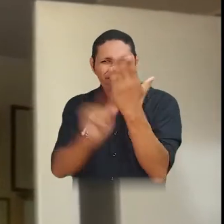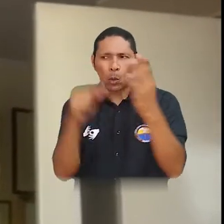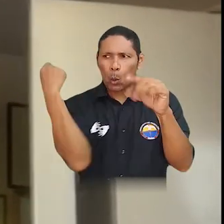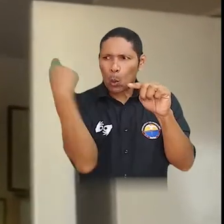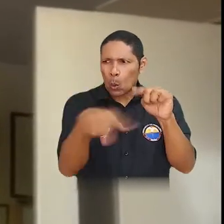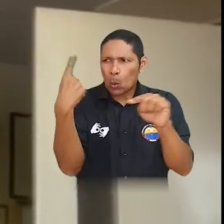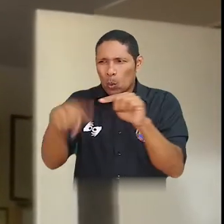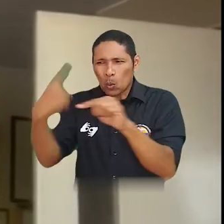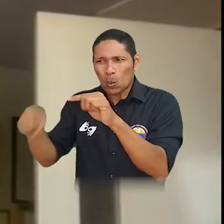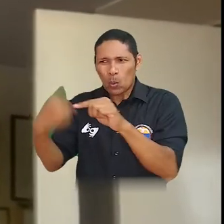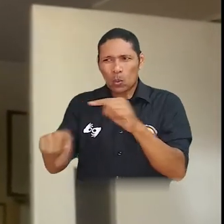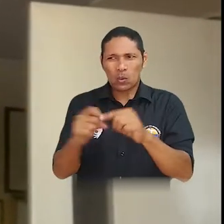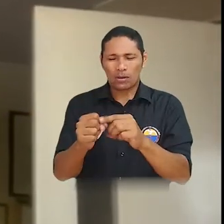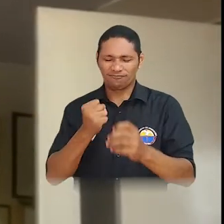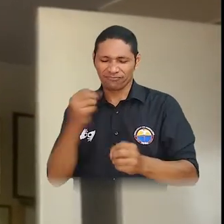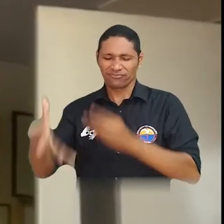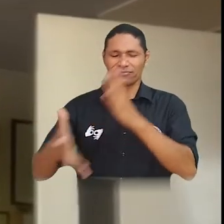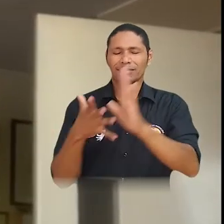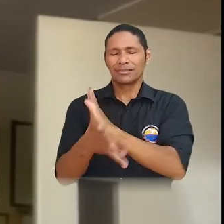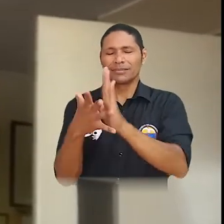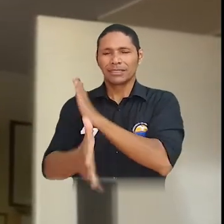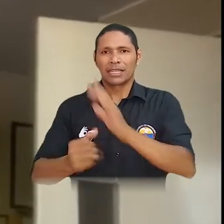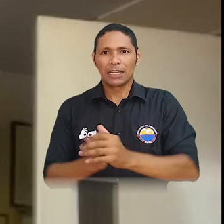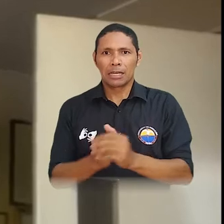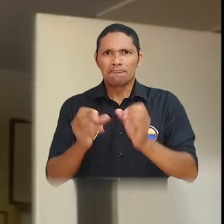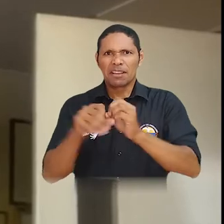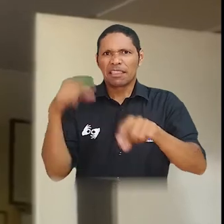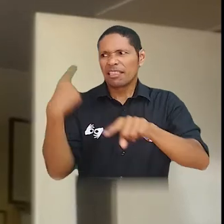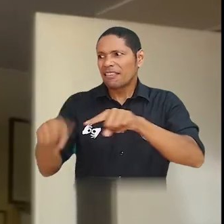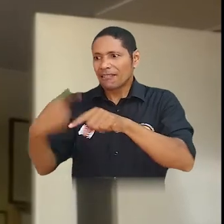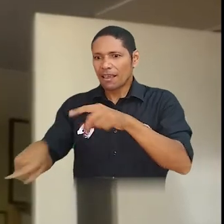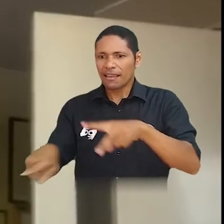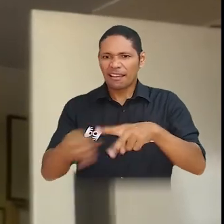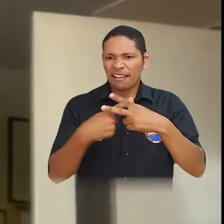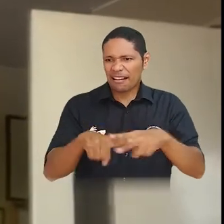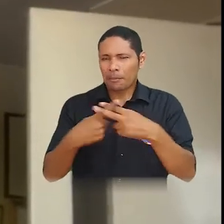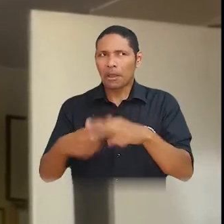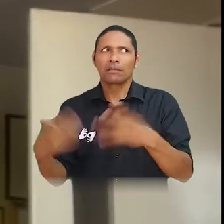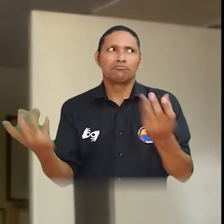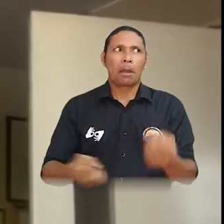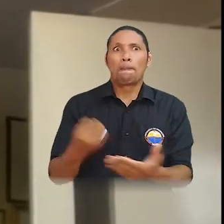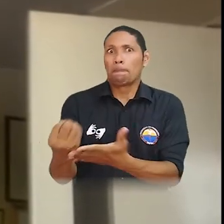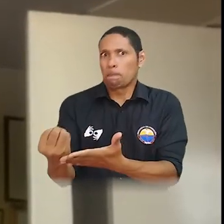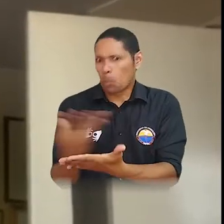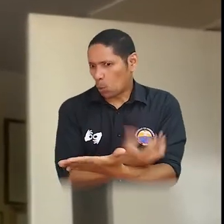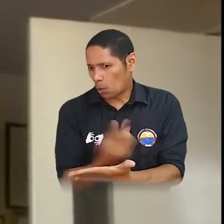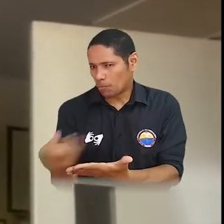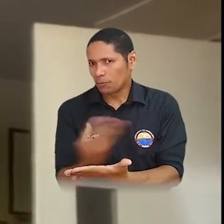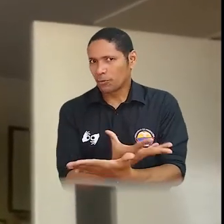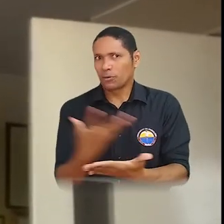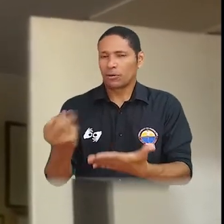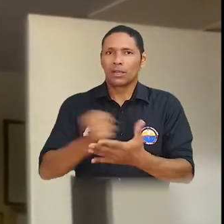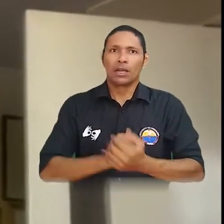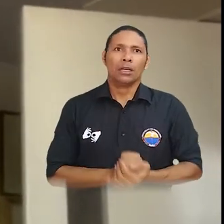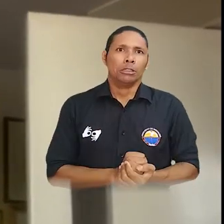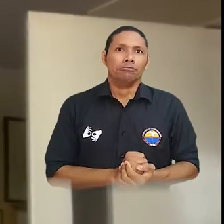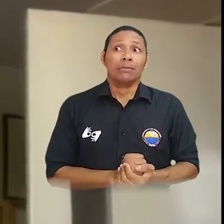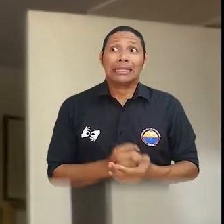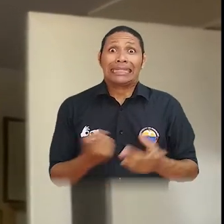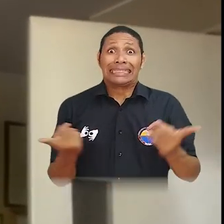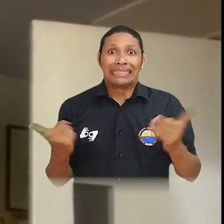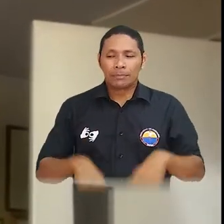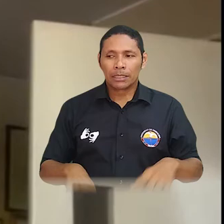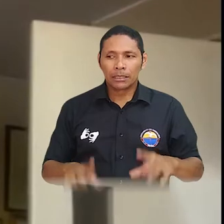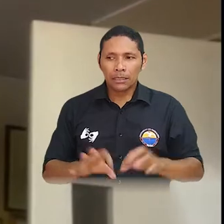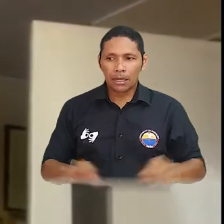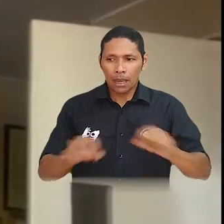Zoom para expresarse, o de herramientas convencionales como PowerPoint, y sobre todo